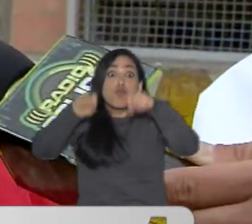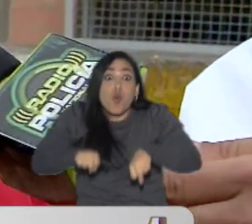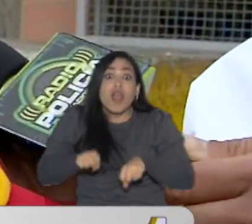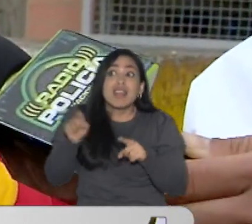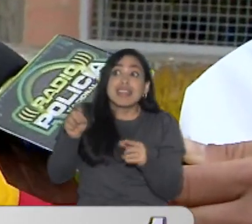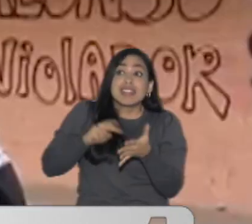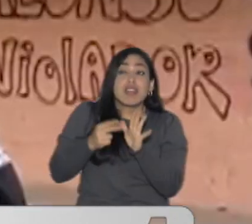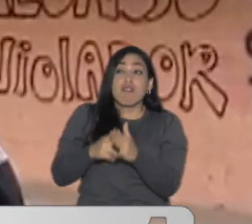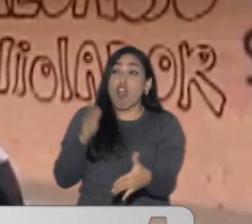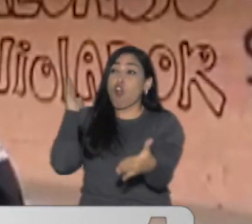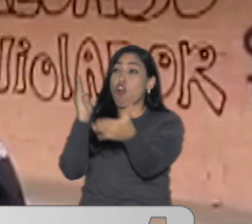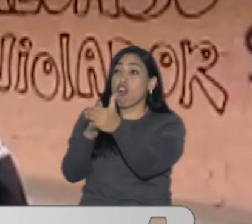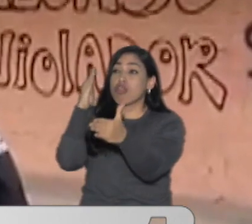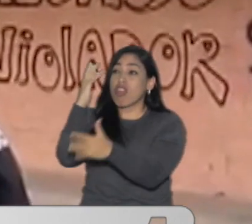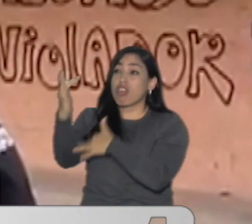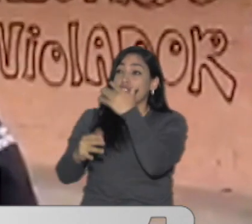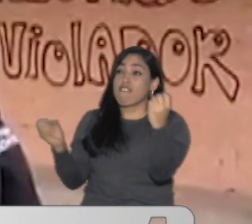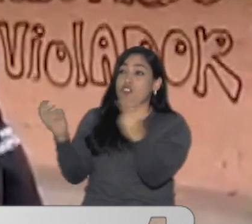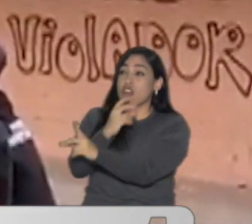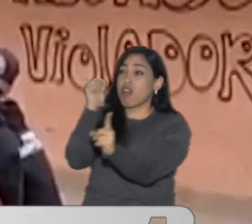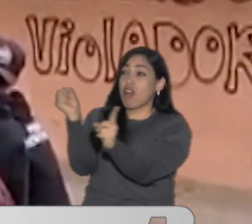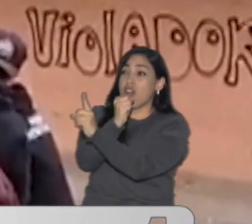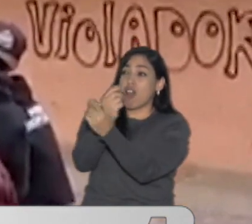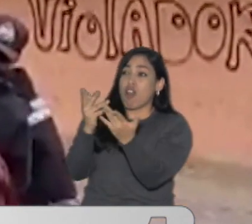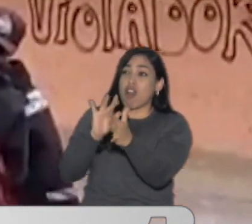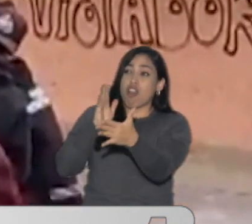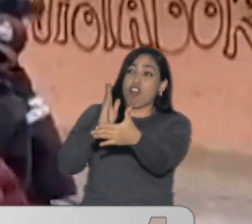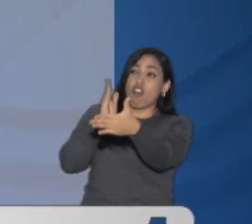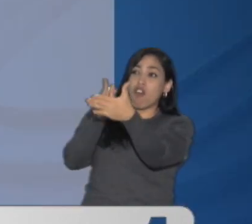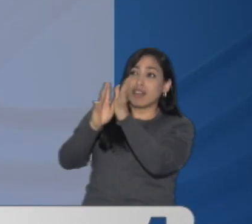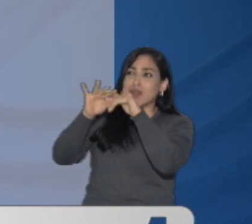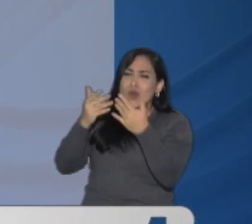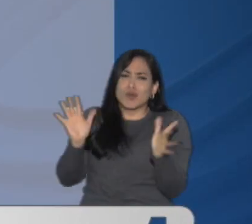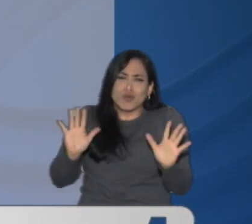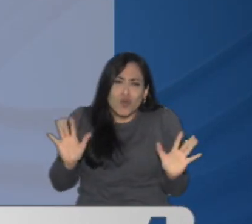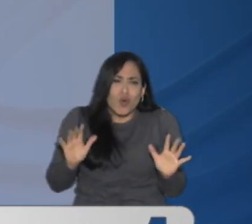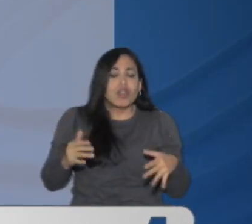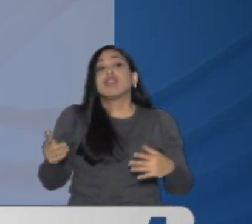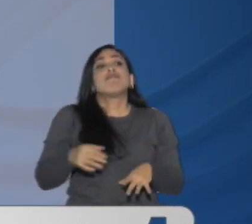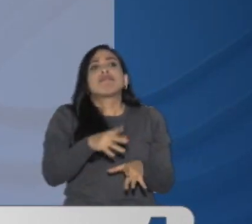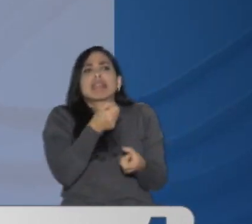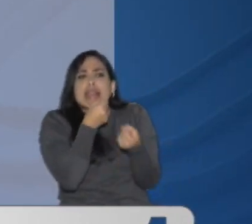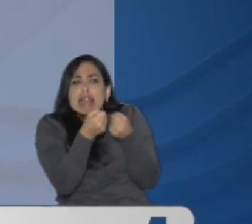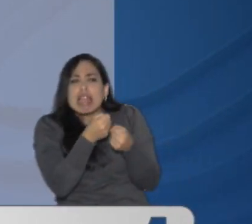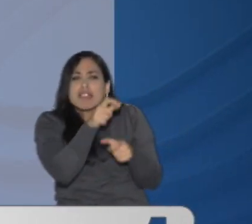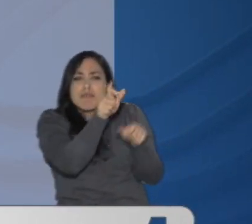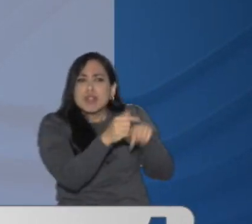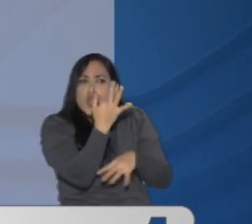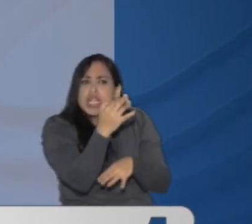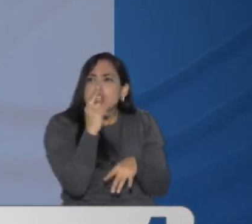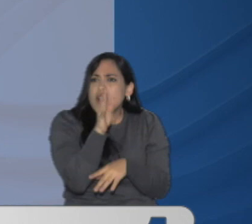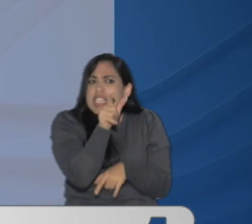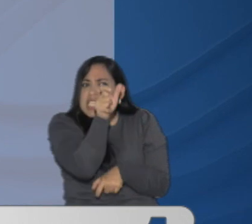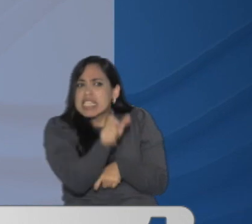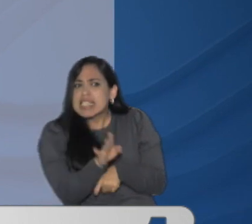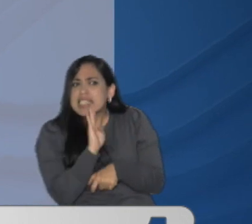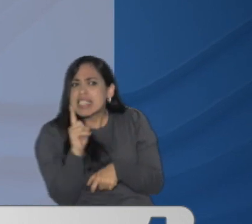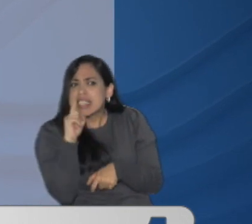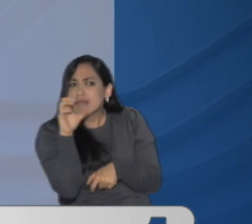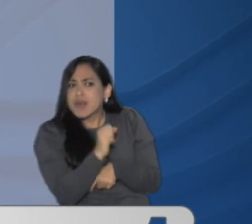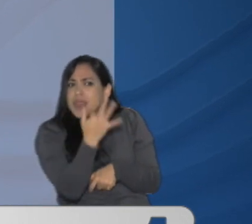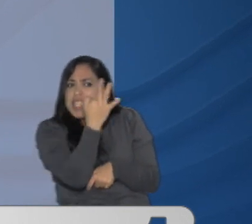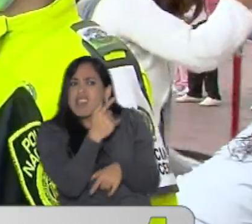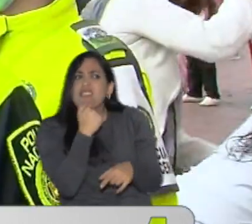ser objetos de sus actos de violencia. Están tomando entrevistas a testigos y se está desarrollando toda